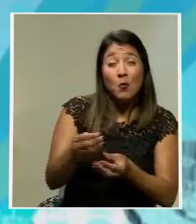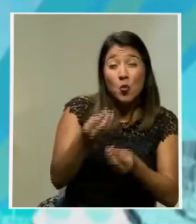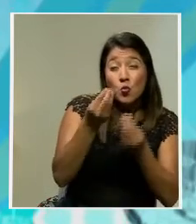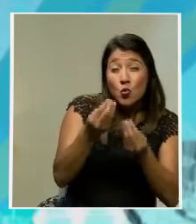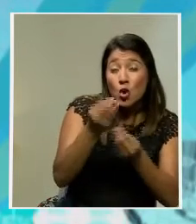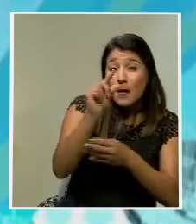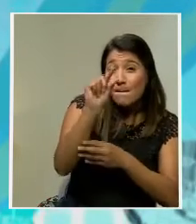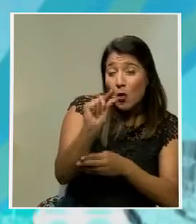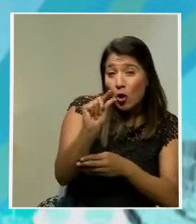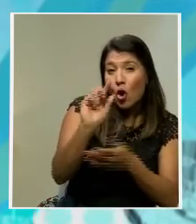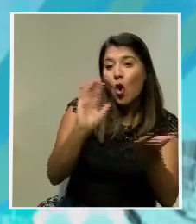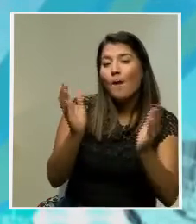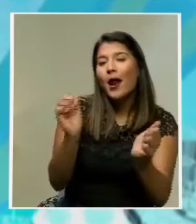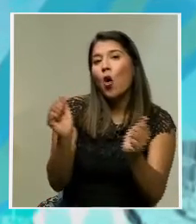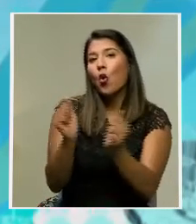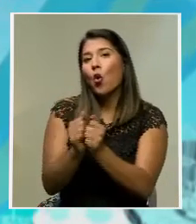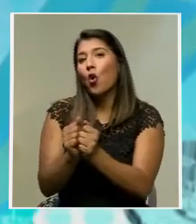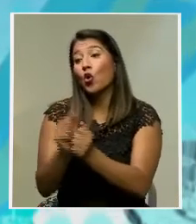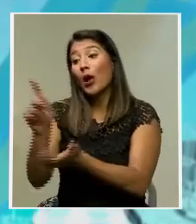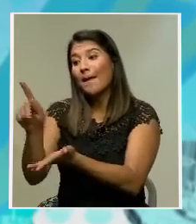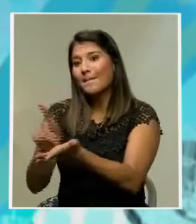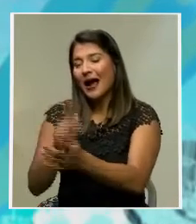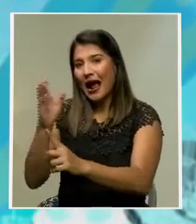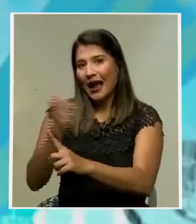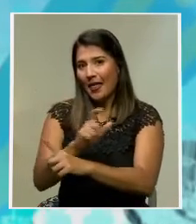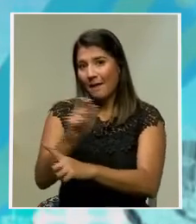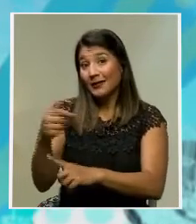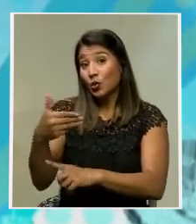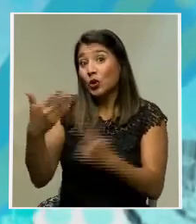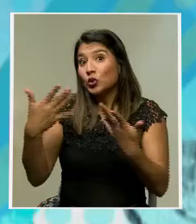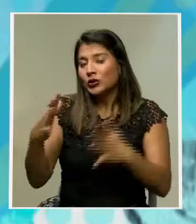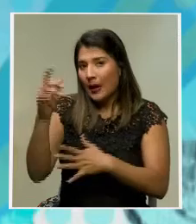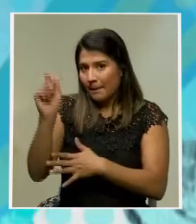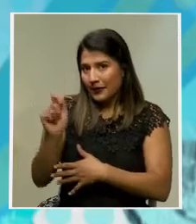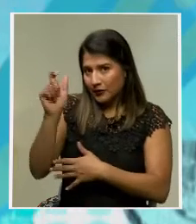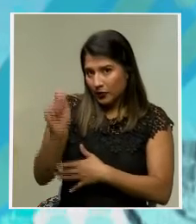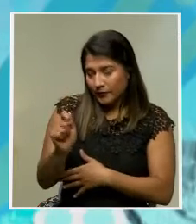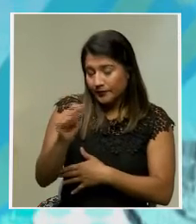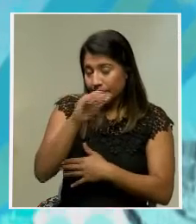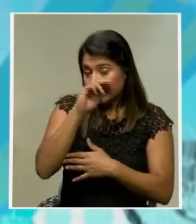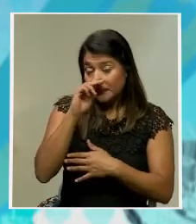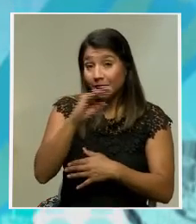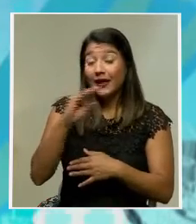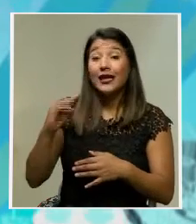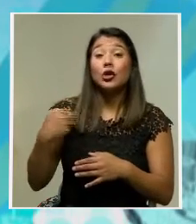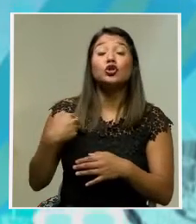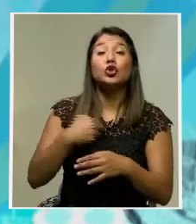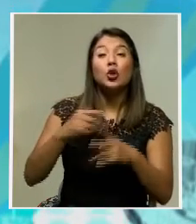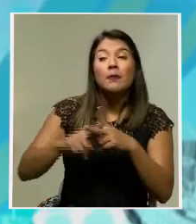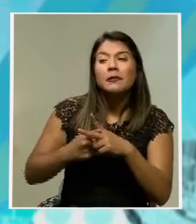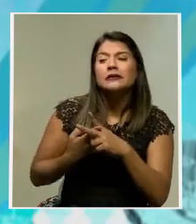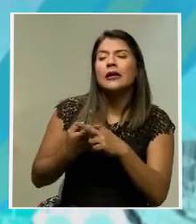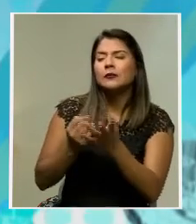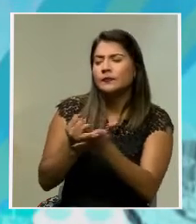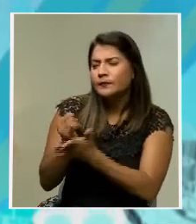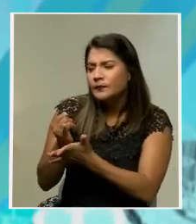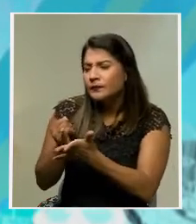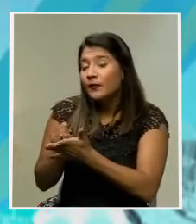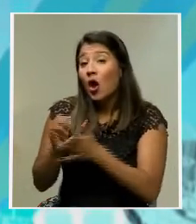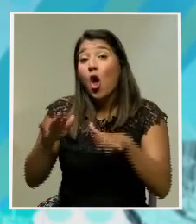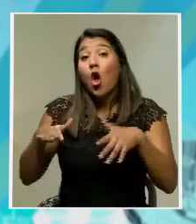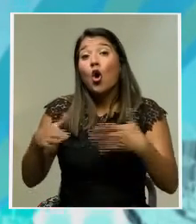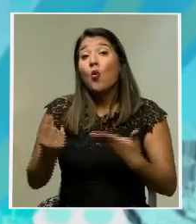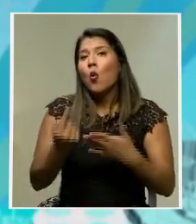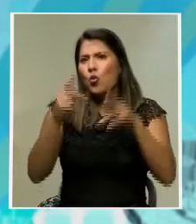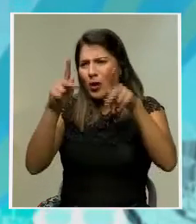SUPEN nos dijo, ni siquiera nosotros teníamos ese cruce, y empezamos a encontrar eso, como una persona